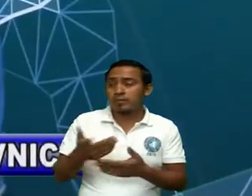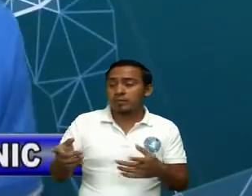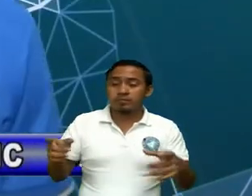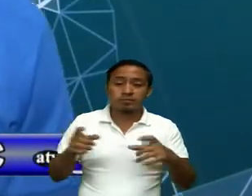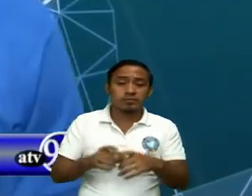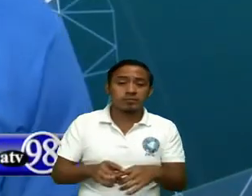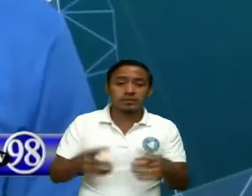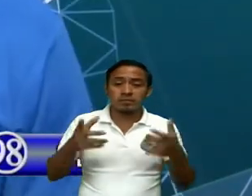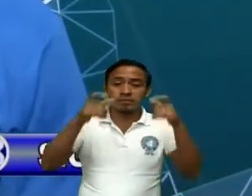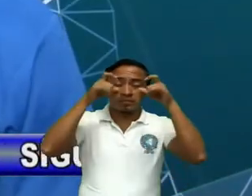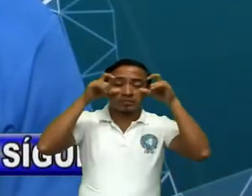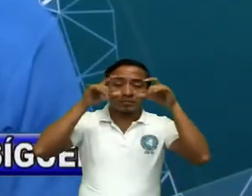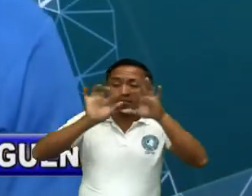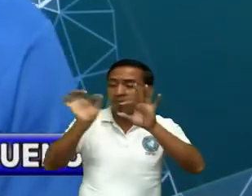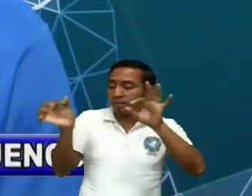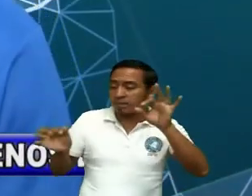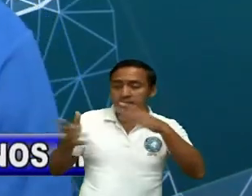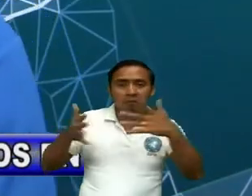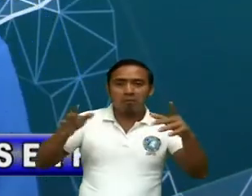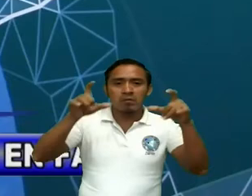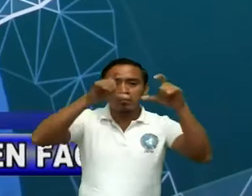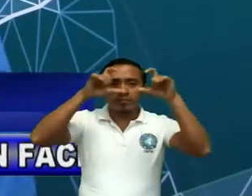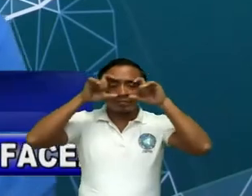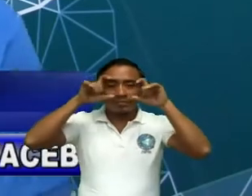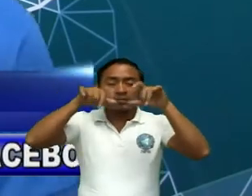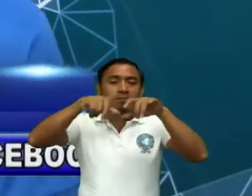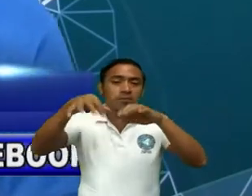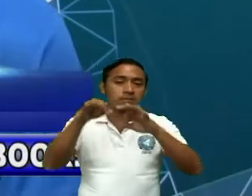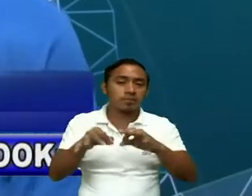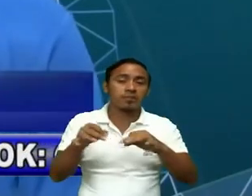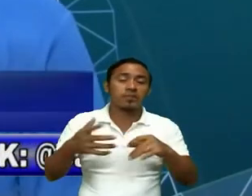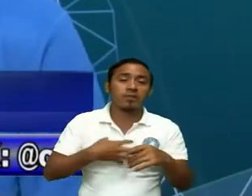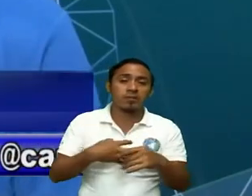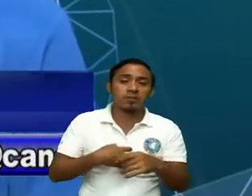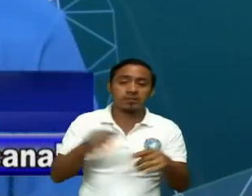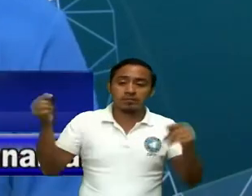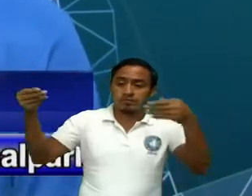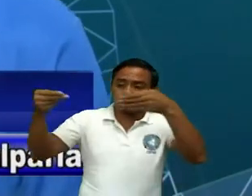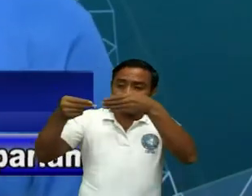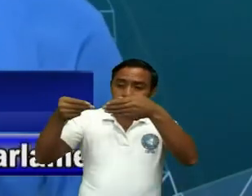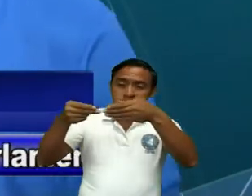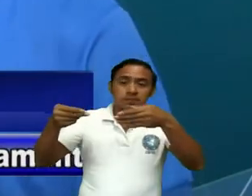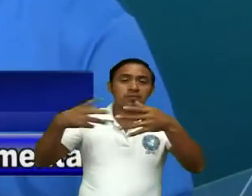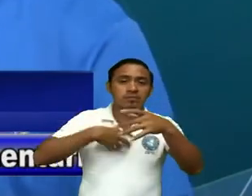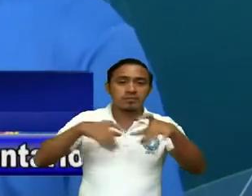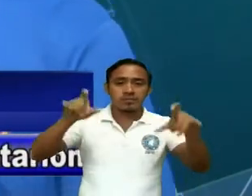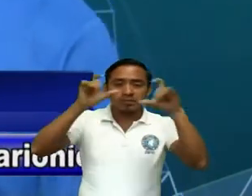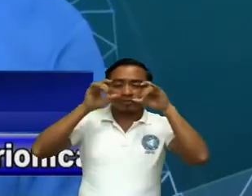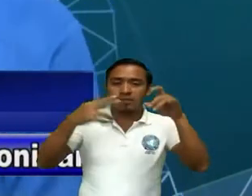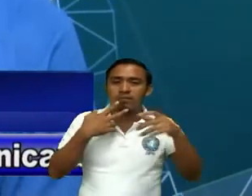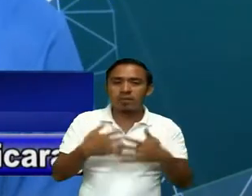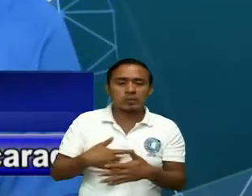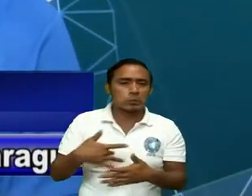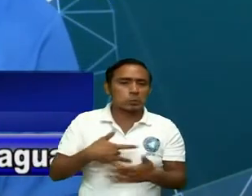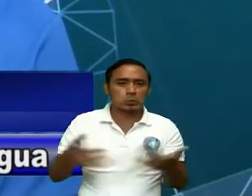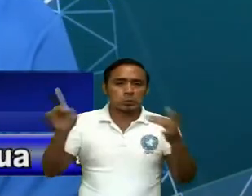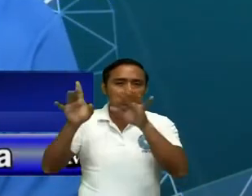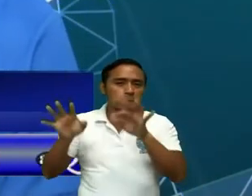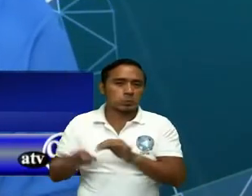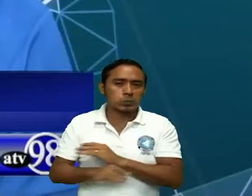totalmente inalámbricas. Toda la plataforma que ellas corren están integradas en la gafa. No requieren de ninguna